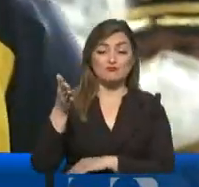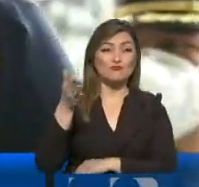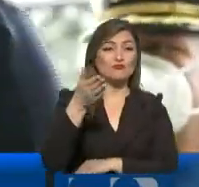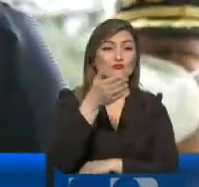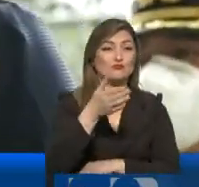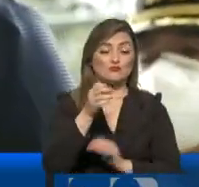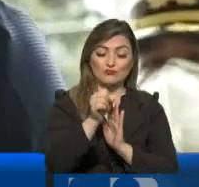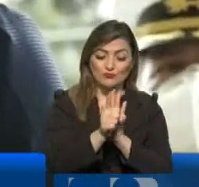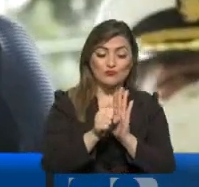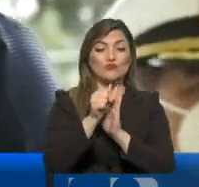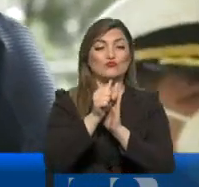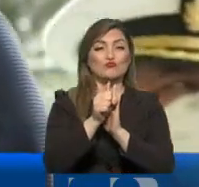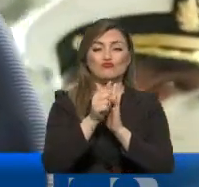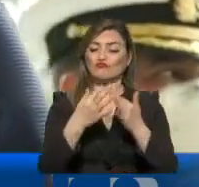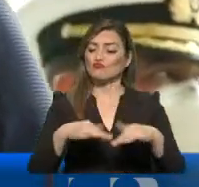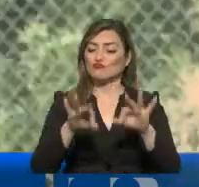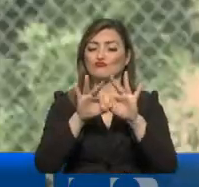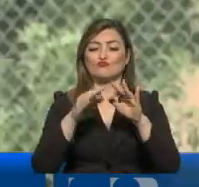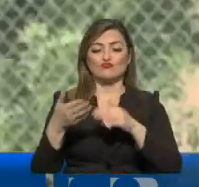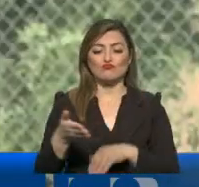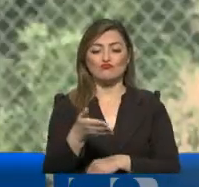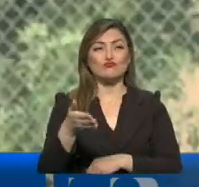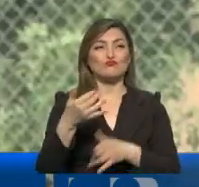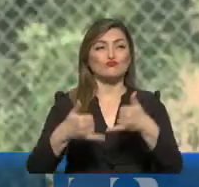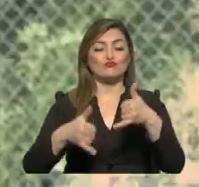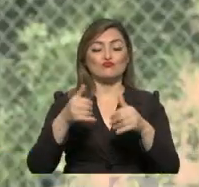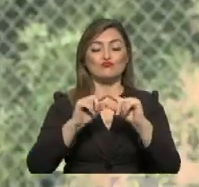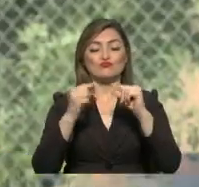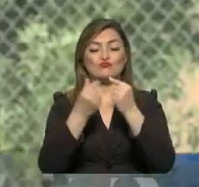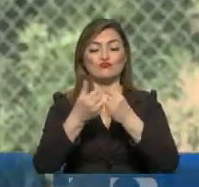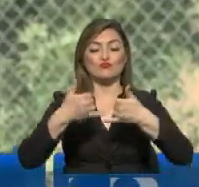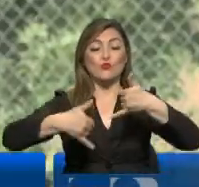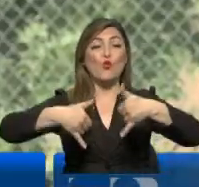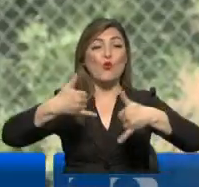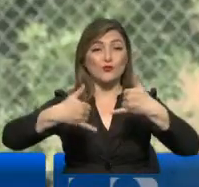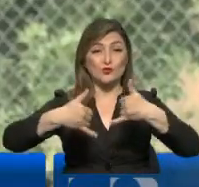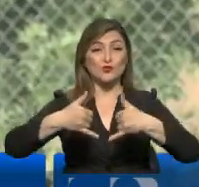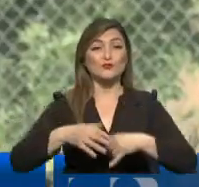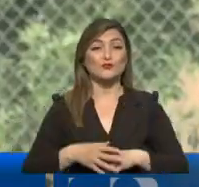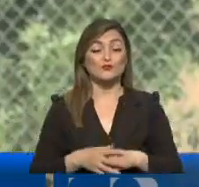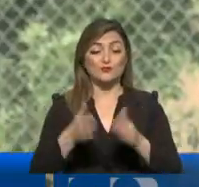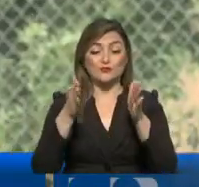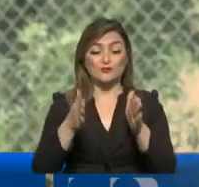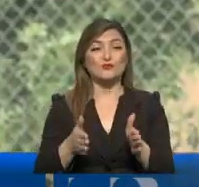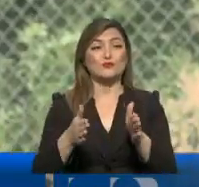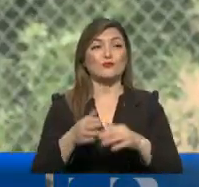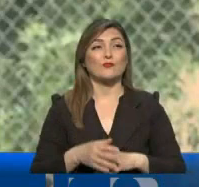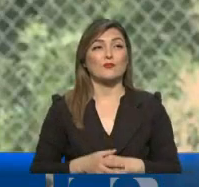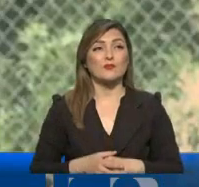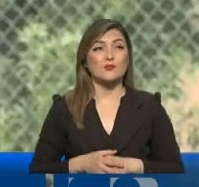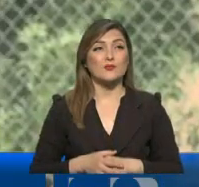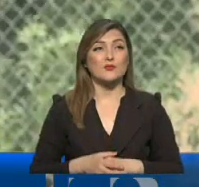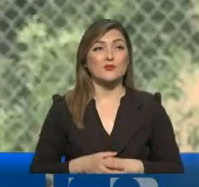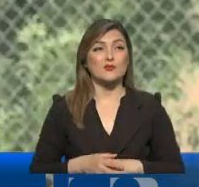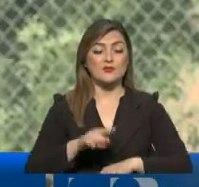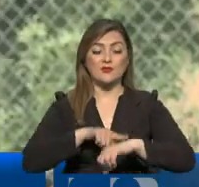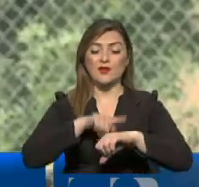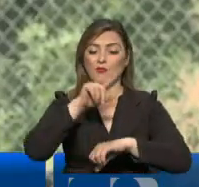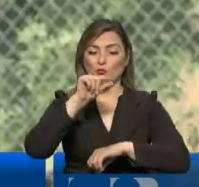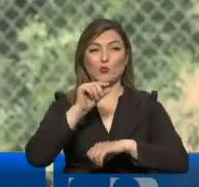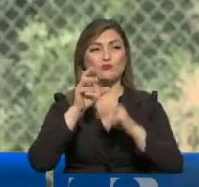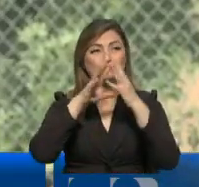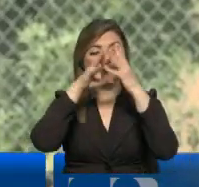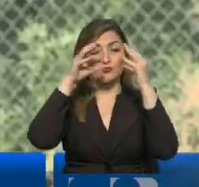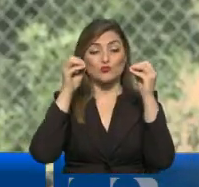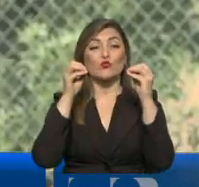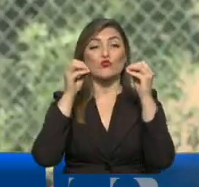un símbolo cívico en la cancha. Un grupo de jugadores que creo ha entendido en muy corto tiempo la importancia que